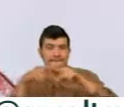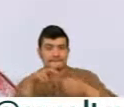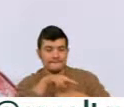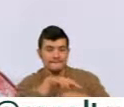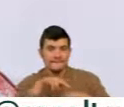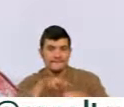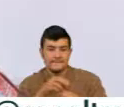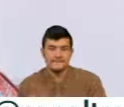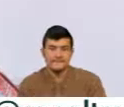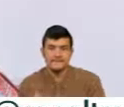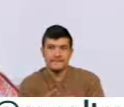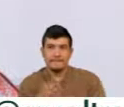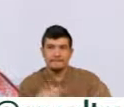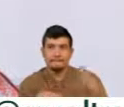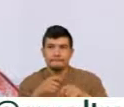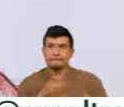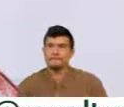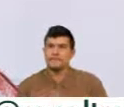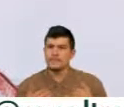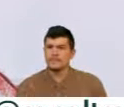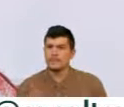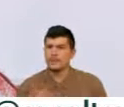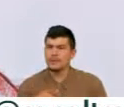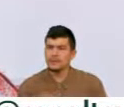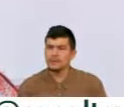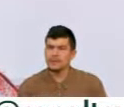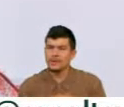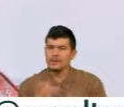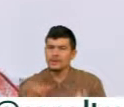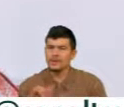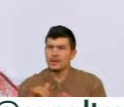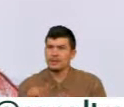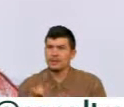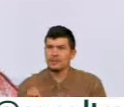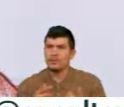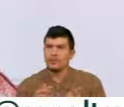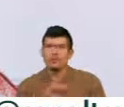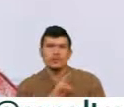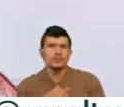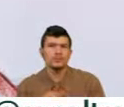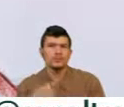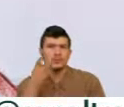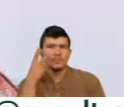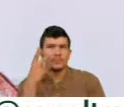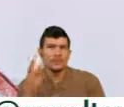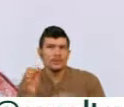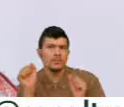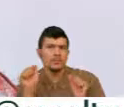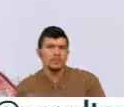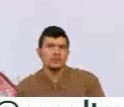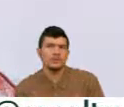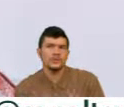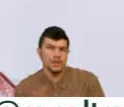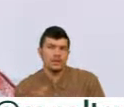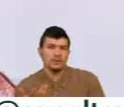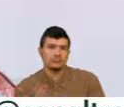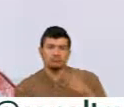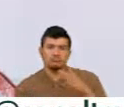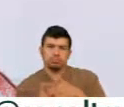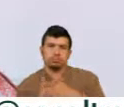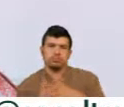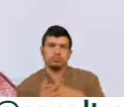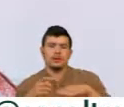no hay crisis y creo que ya lo peor pasó de ser la frontera y estamos mirando posibilidades posibilidades que genera el sector